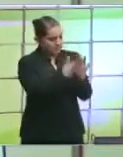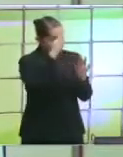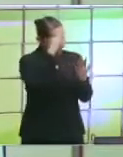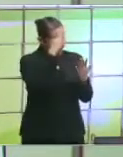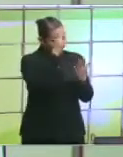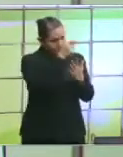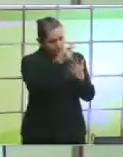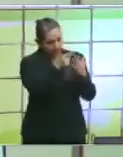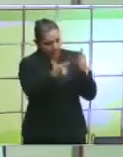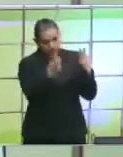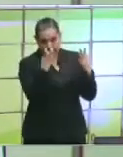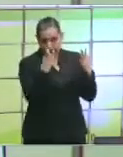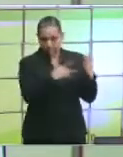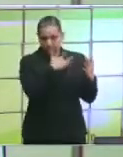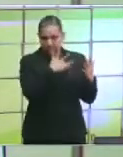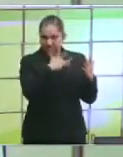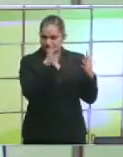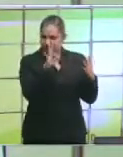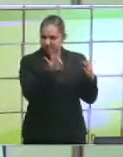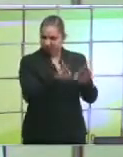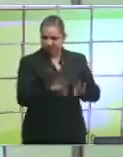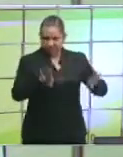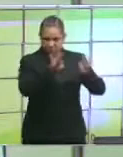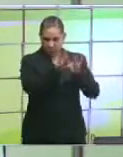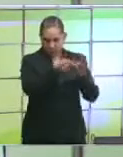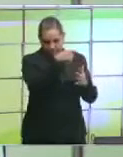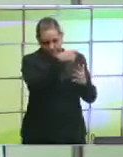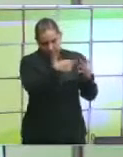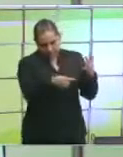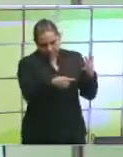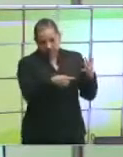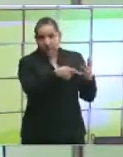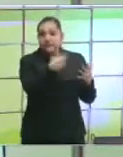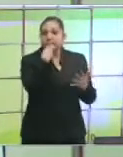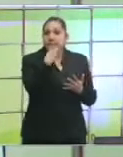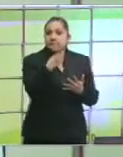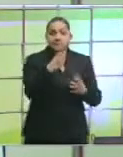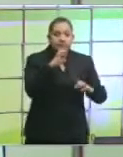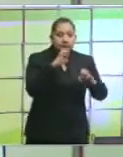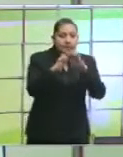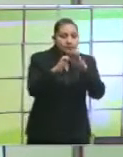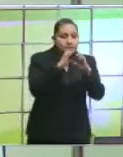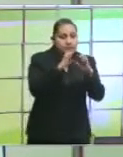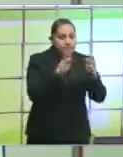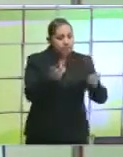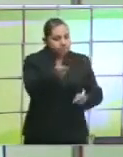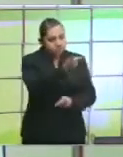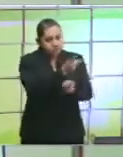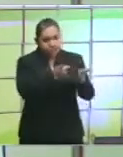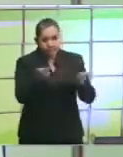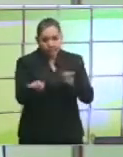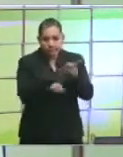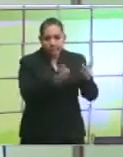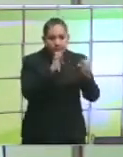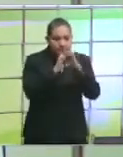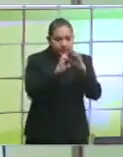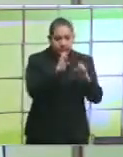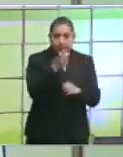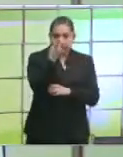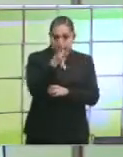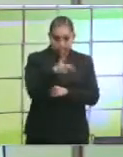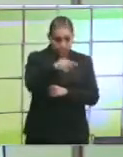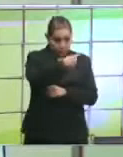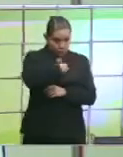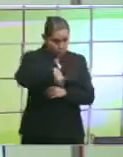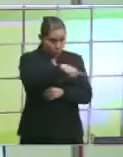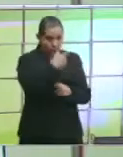me estoy refiriendo a él se habla de entrevistas pero el problema de las entrevistas es peculiar algunos ministros nos gusta dar